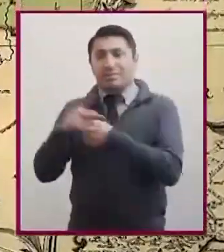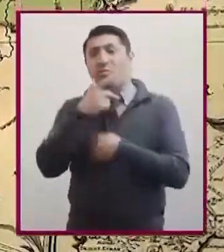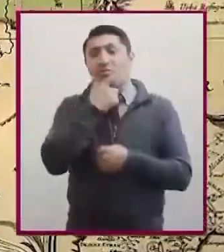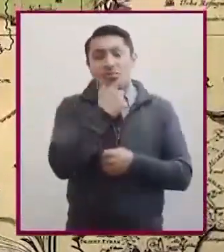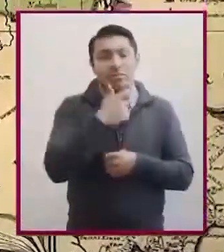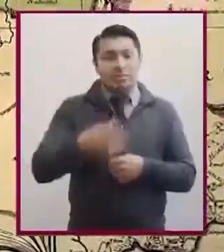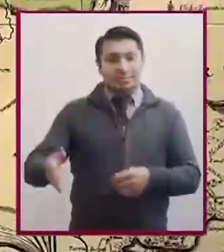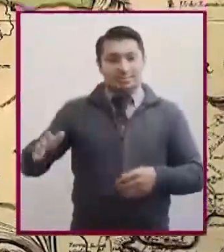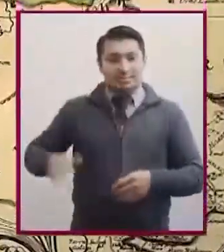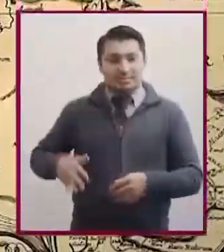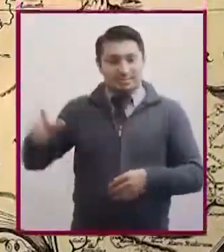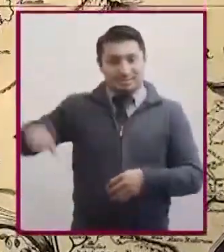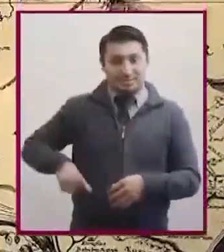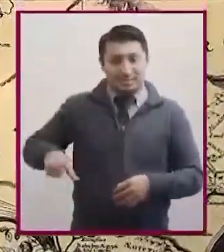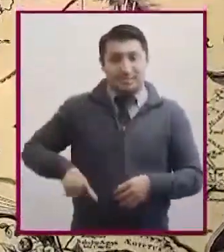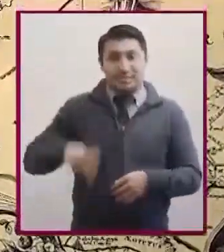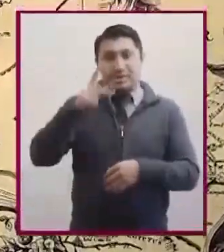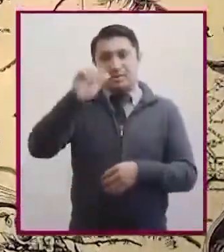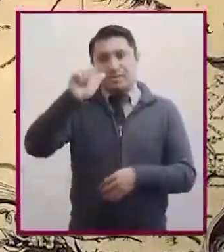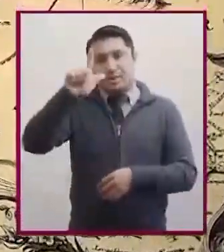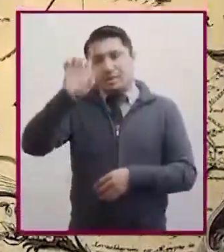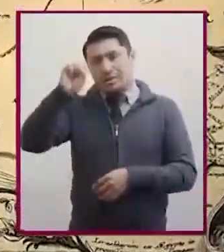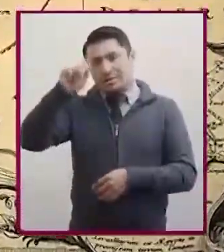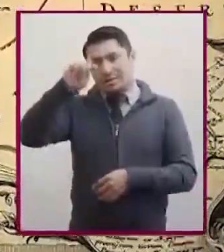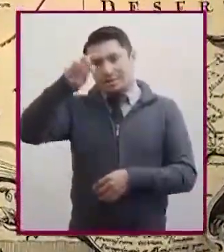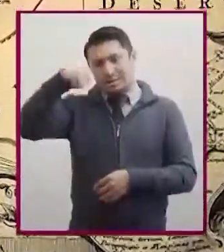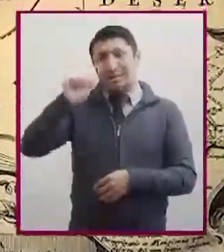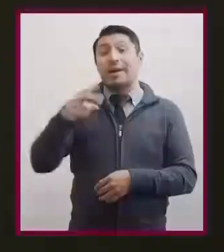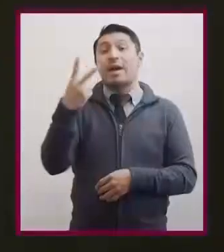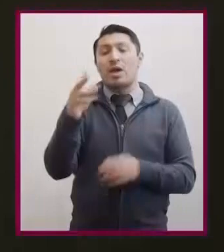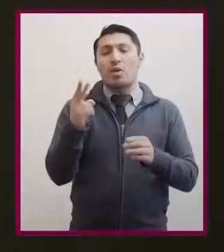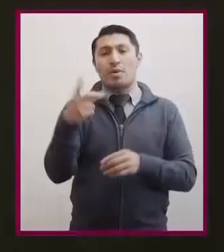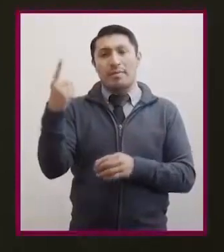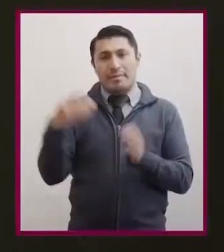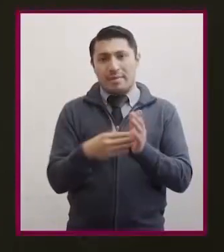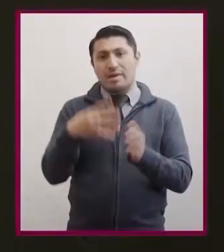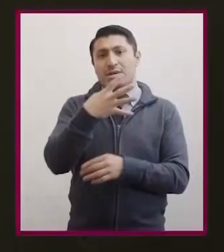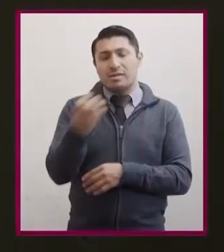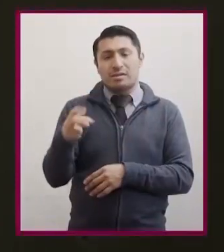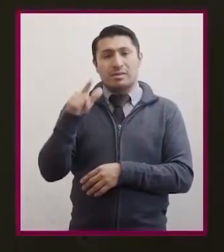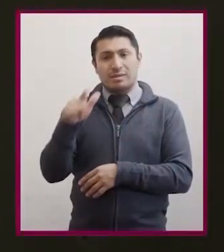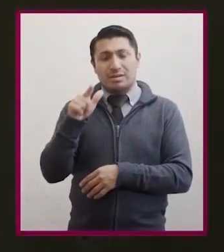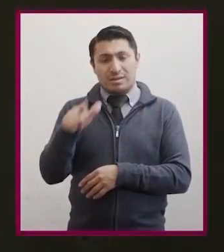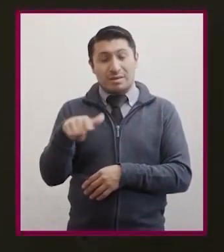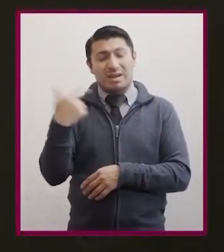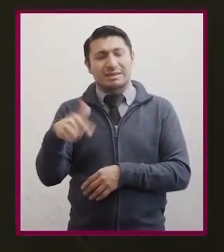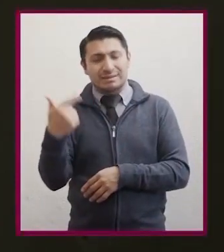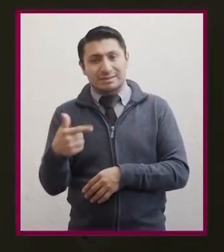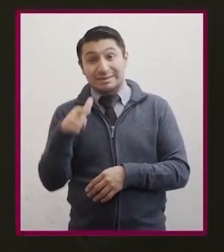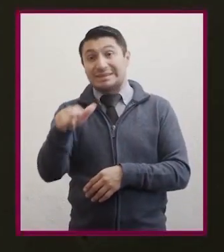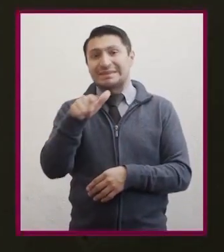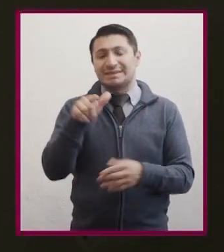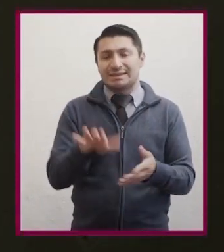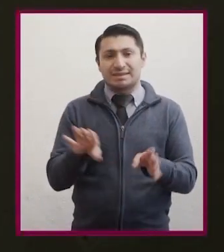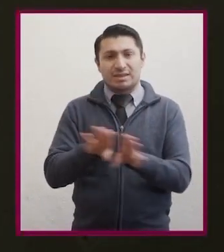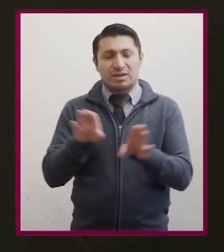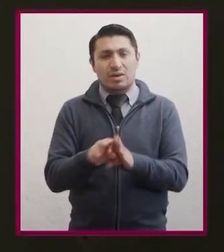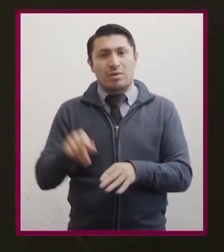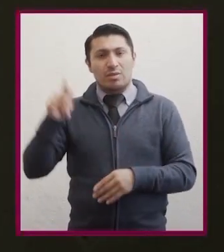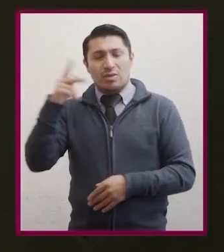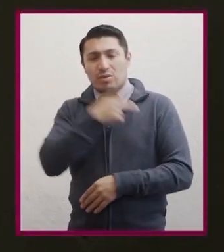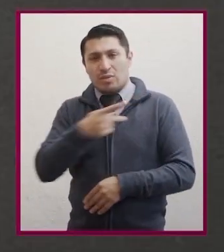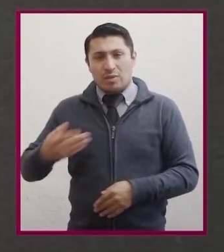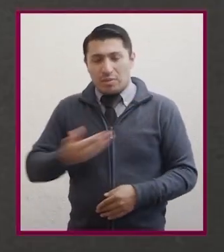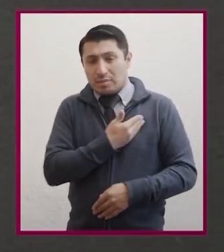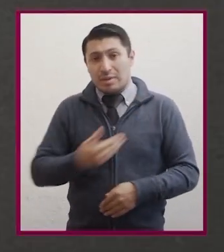de Palestina. El 2 de noviembre de 1917, el canciller británico Arthur James Balfour le escribió una